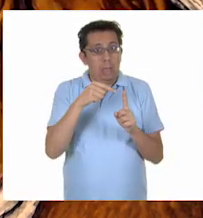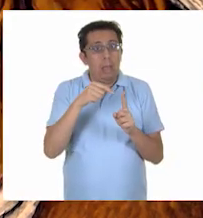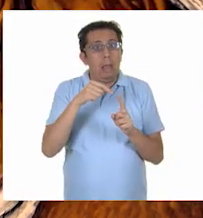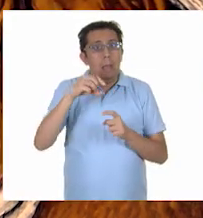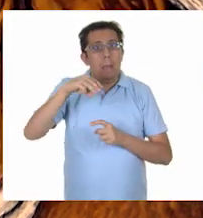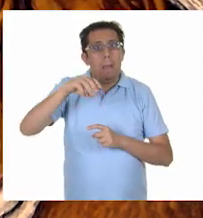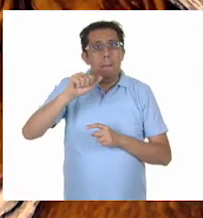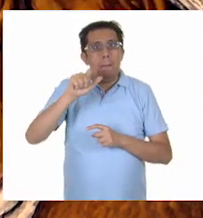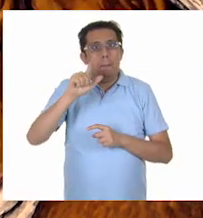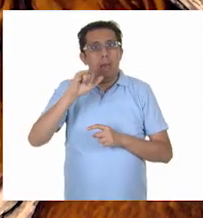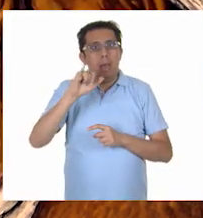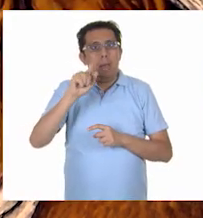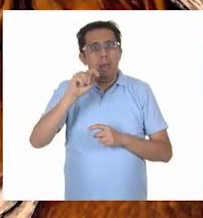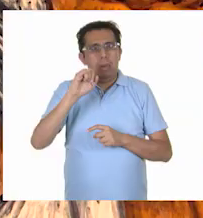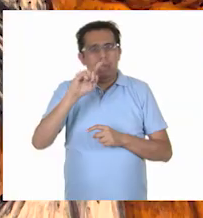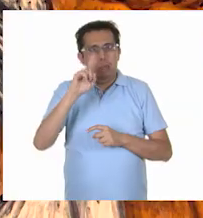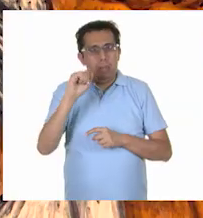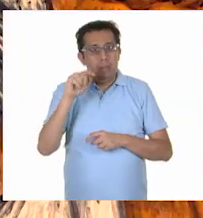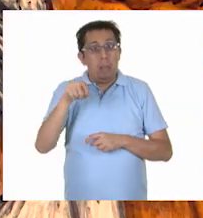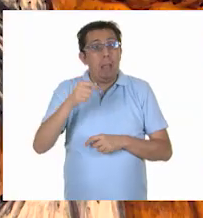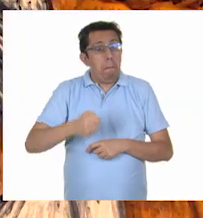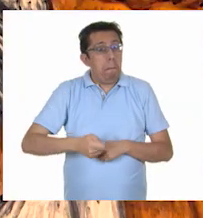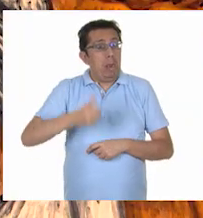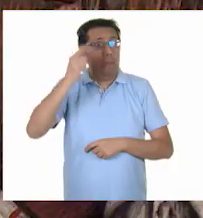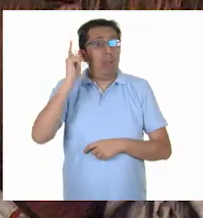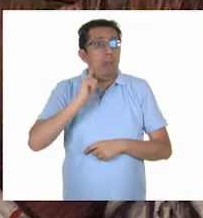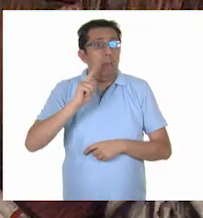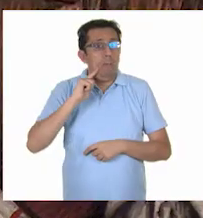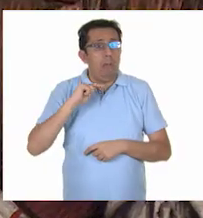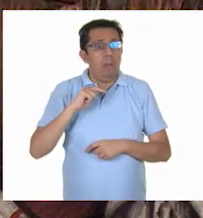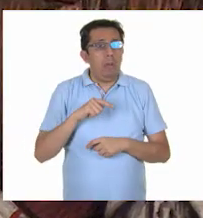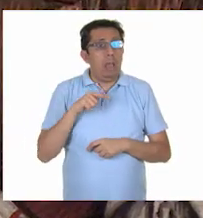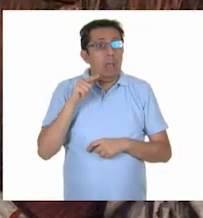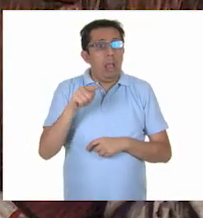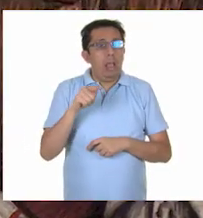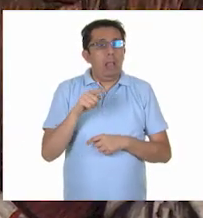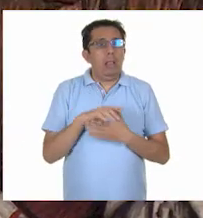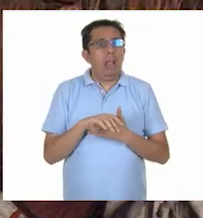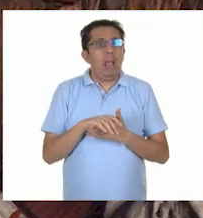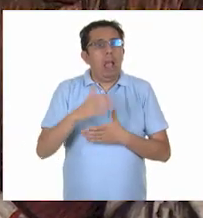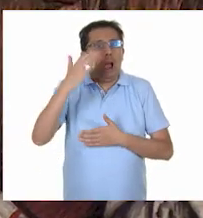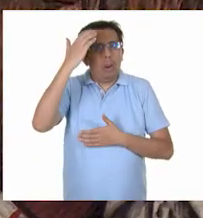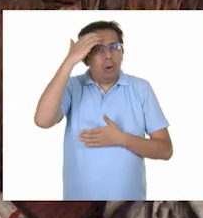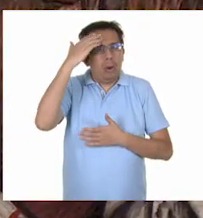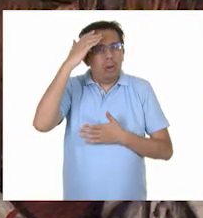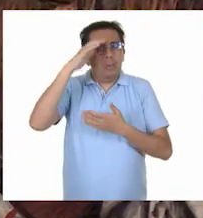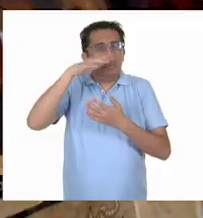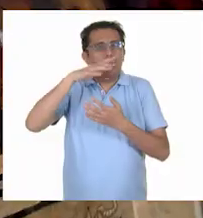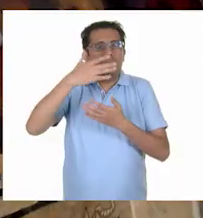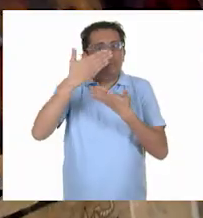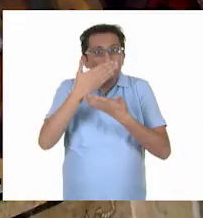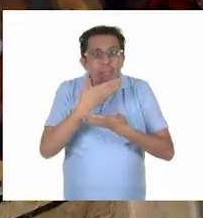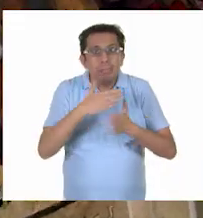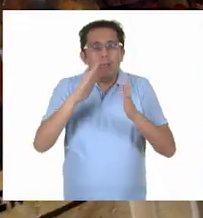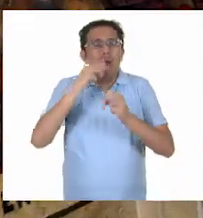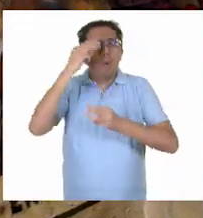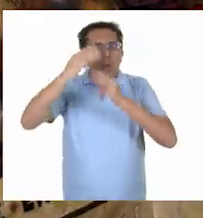primer ser de nuestras etnias autóctonas que se asoma a lo universal.